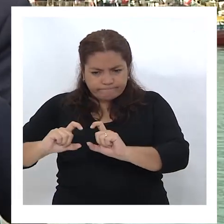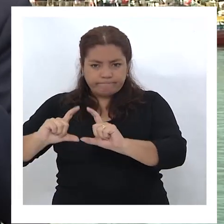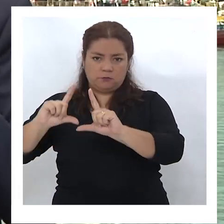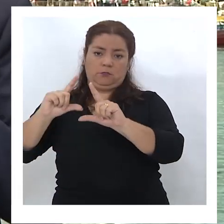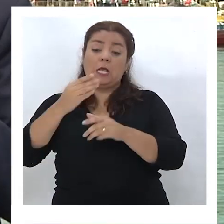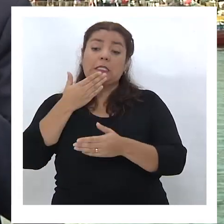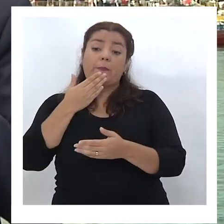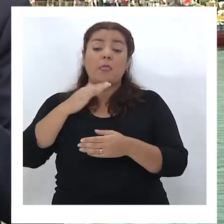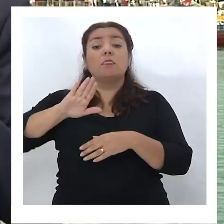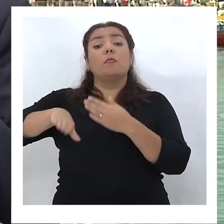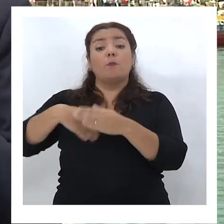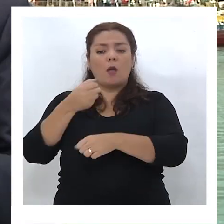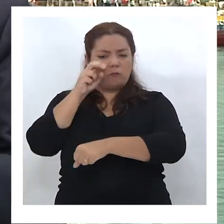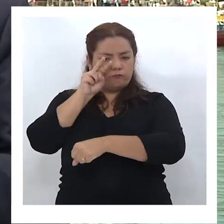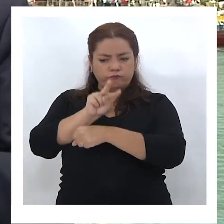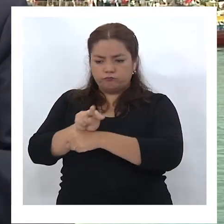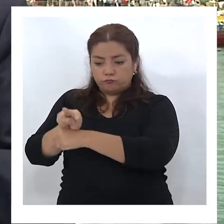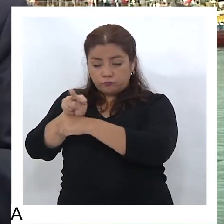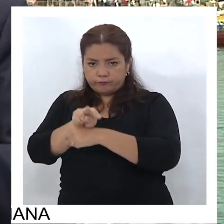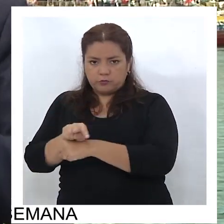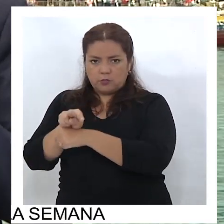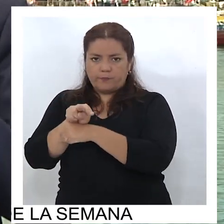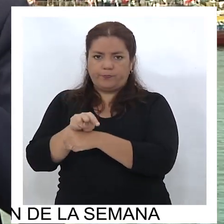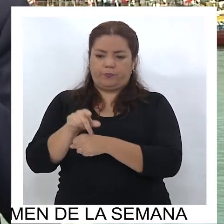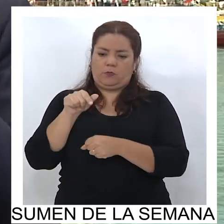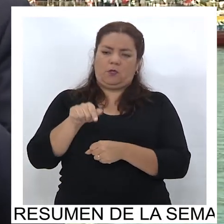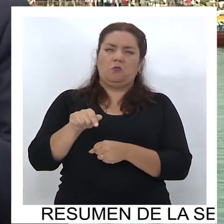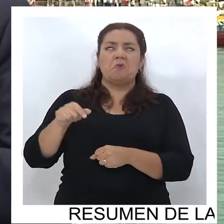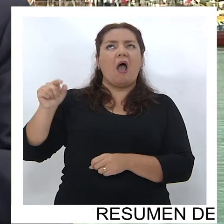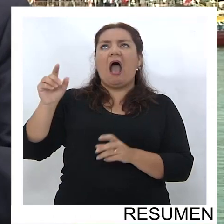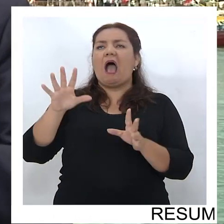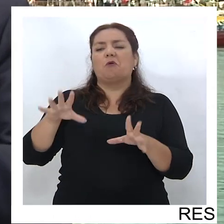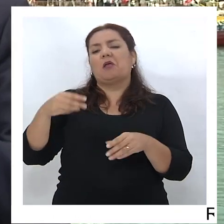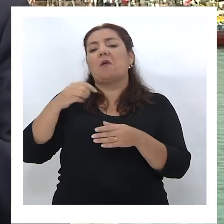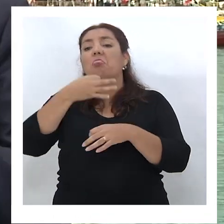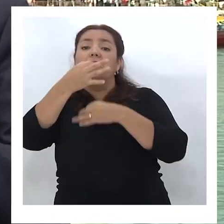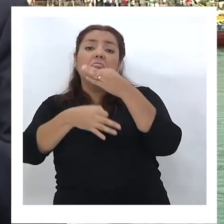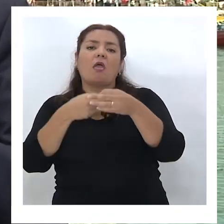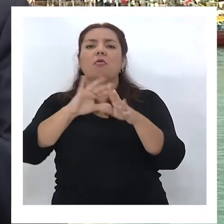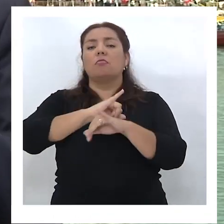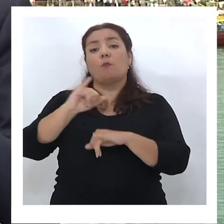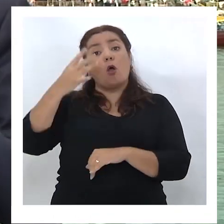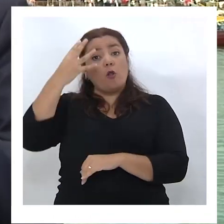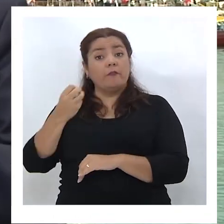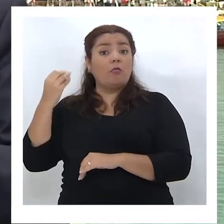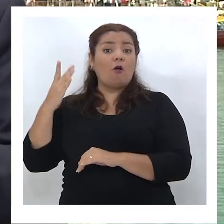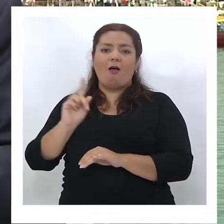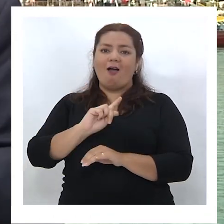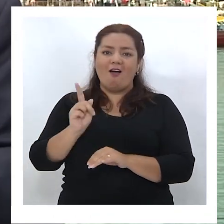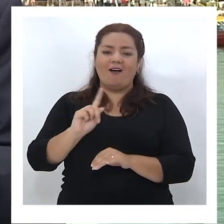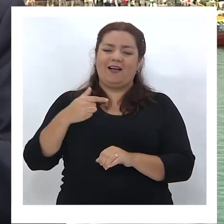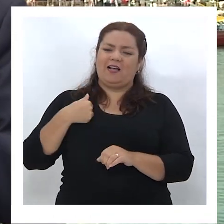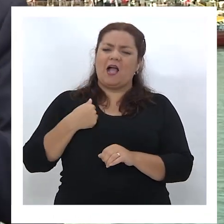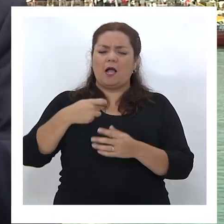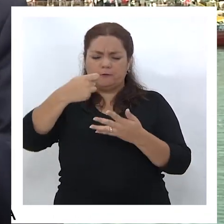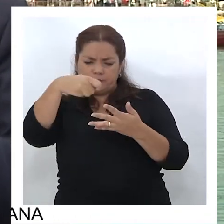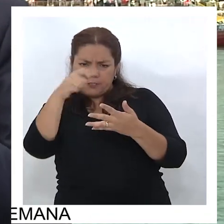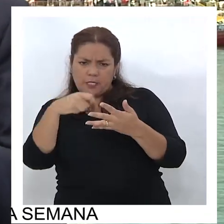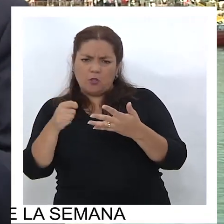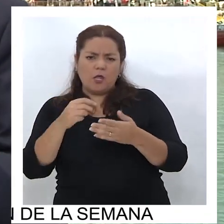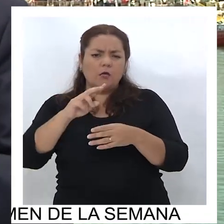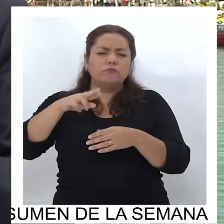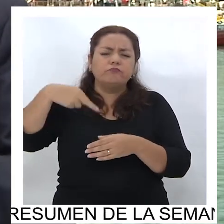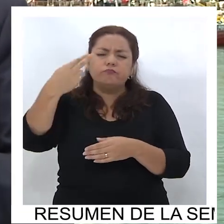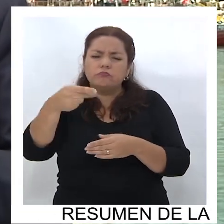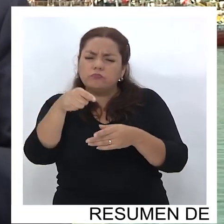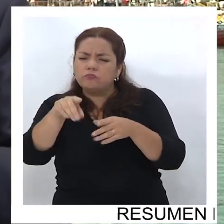sea, que hay una medición de impacto, no es algo que queda en el aire. Hay indicadores muy duros, como dicen los economistas, del